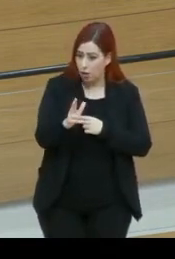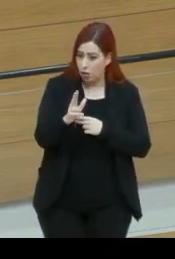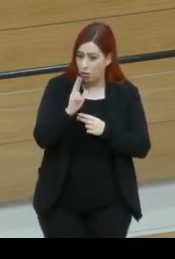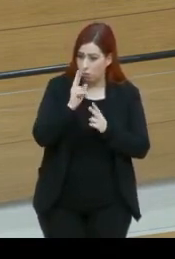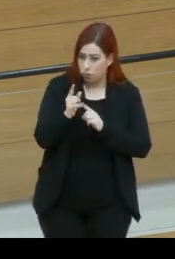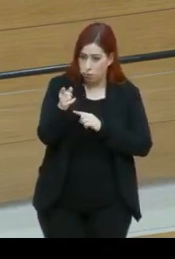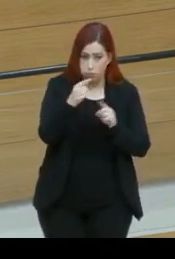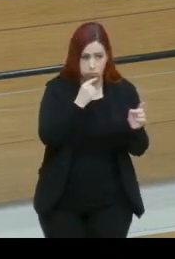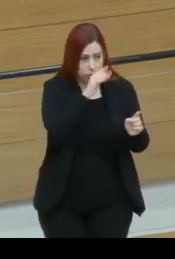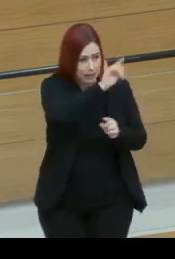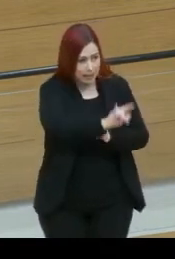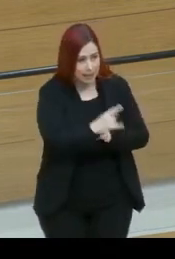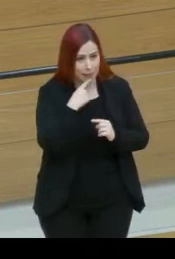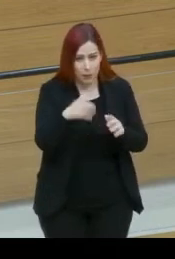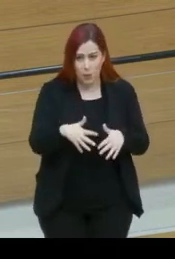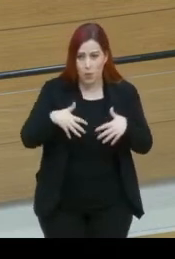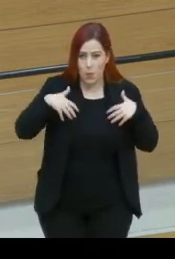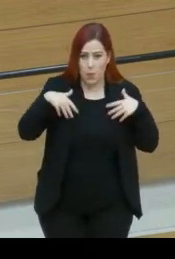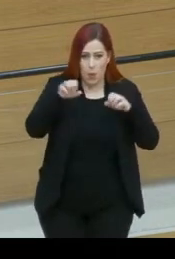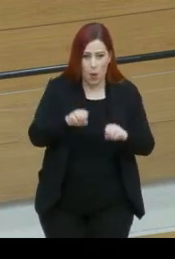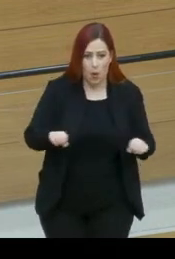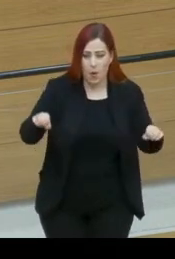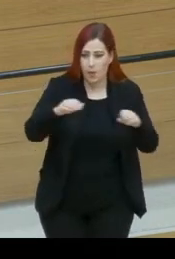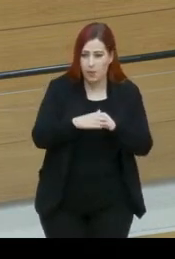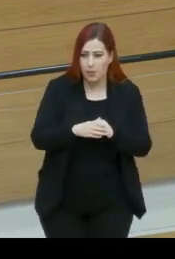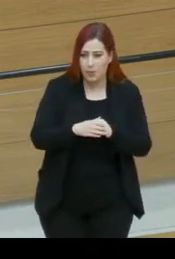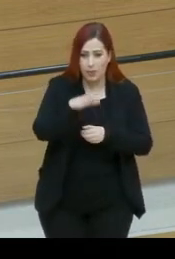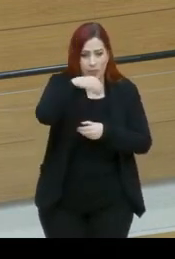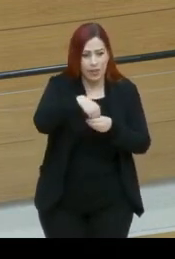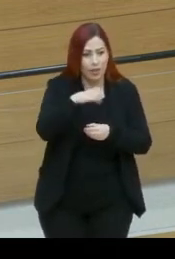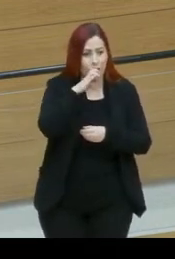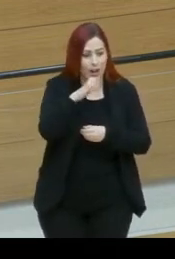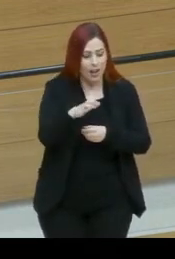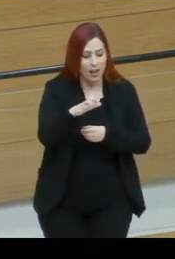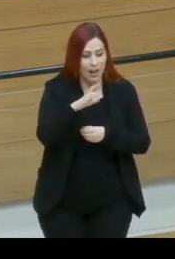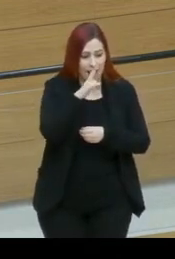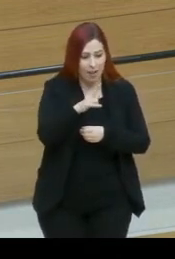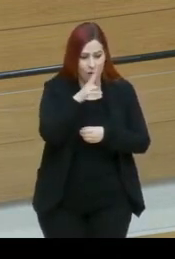Efectivamente, son, son una fuente rica de carbohidratos.